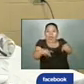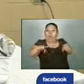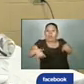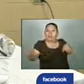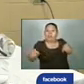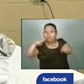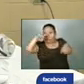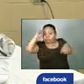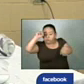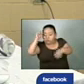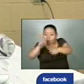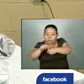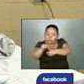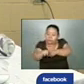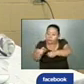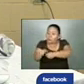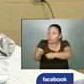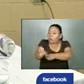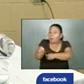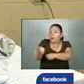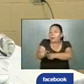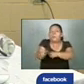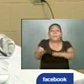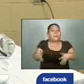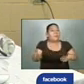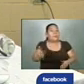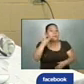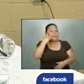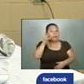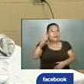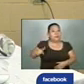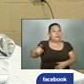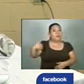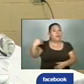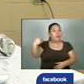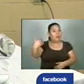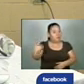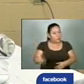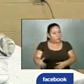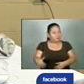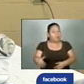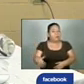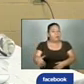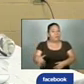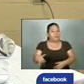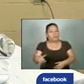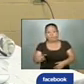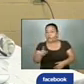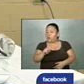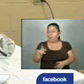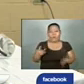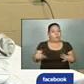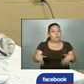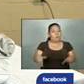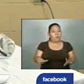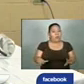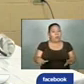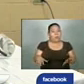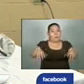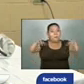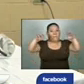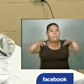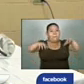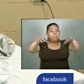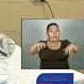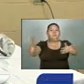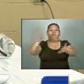producimos con humedad residual. El caso de este año ha sido bastante atípico porque igual cayeron tres